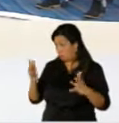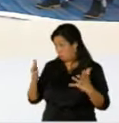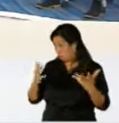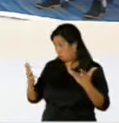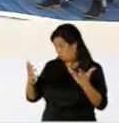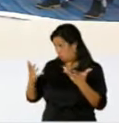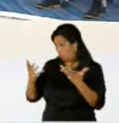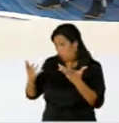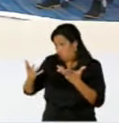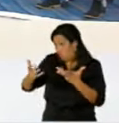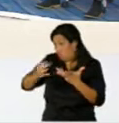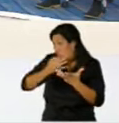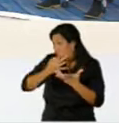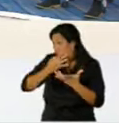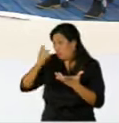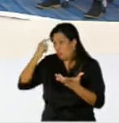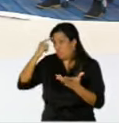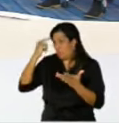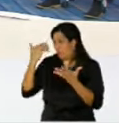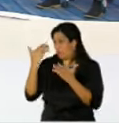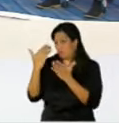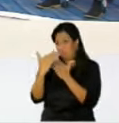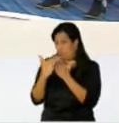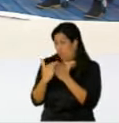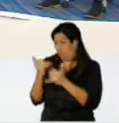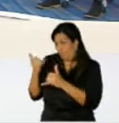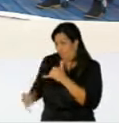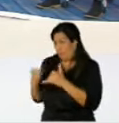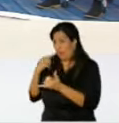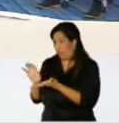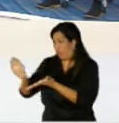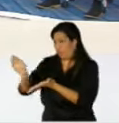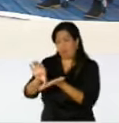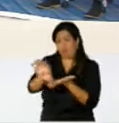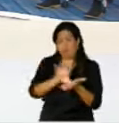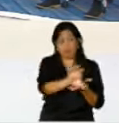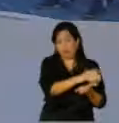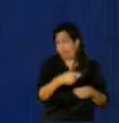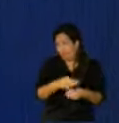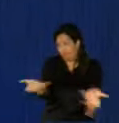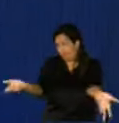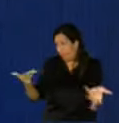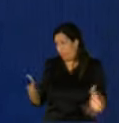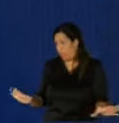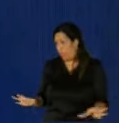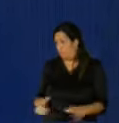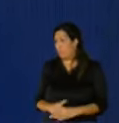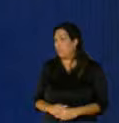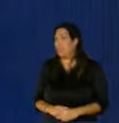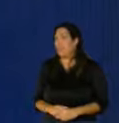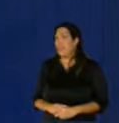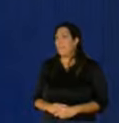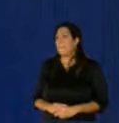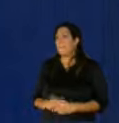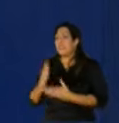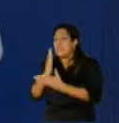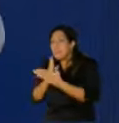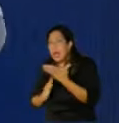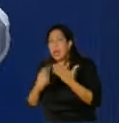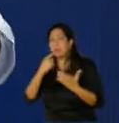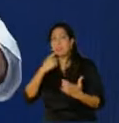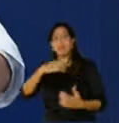prácticamente en una fase bastante final de la distribución, y las quejas que quizás habían habido de